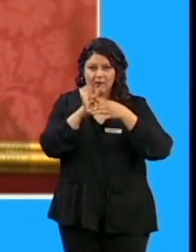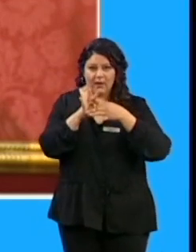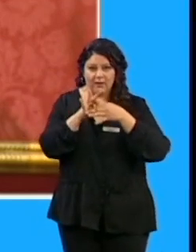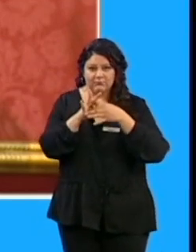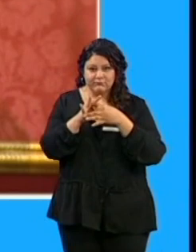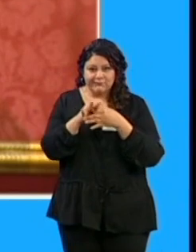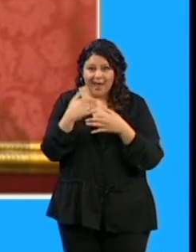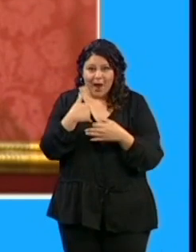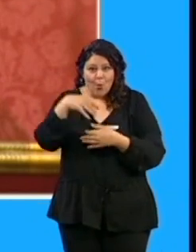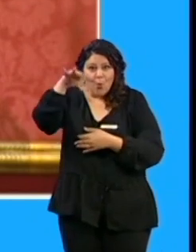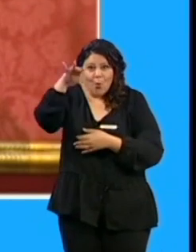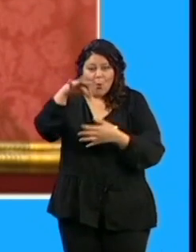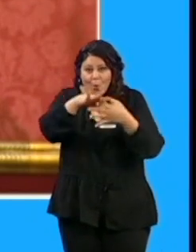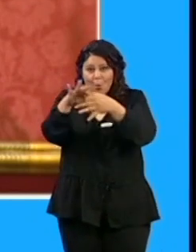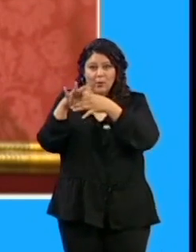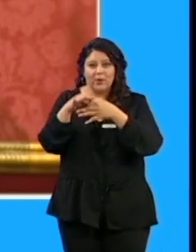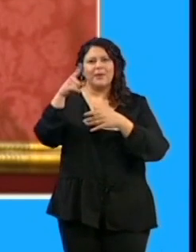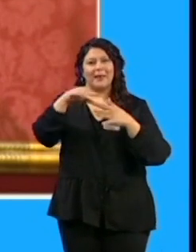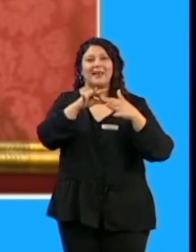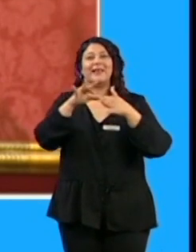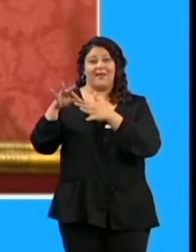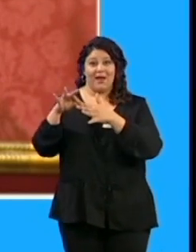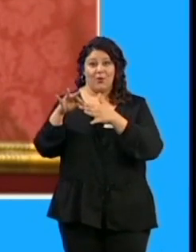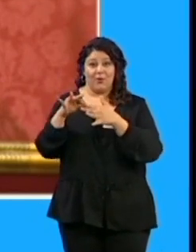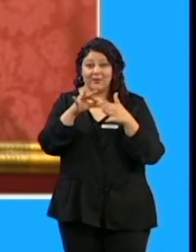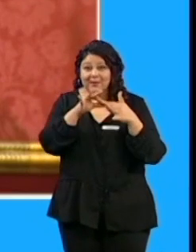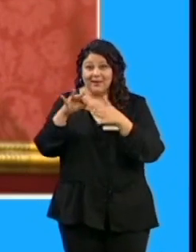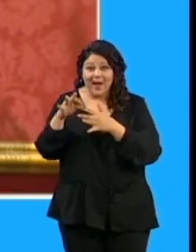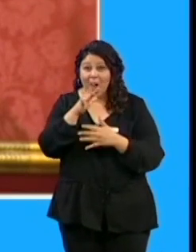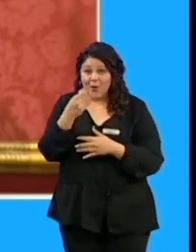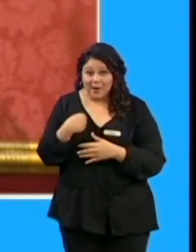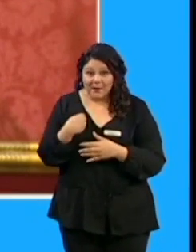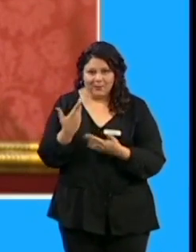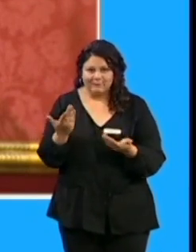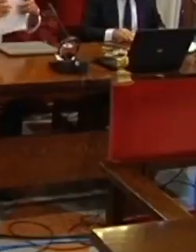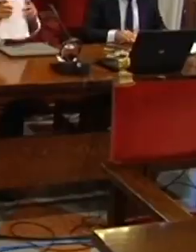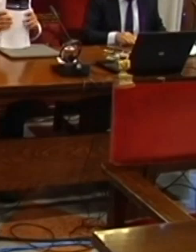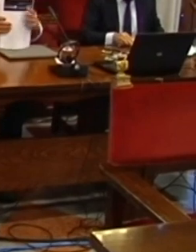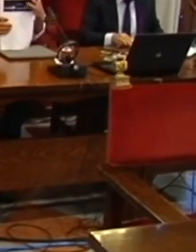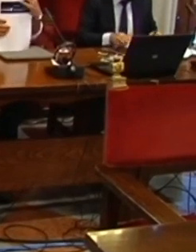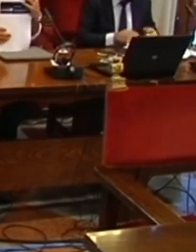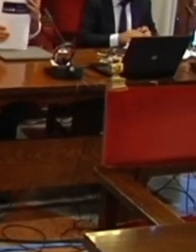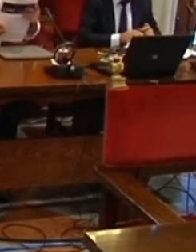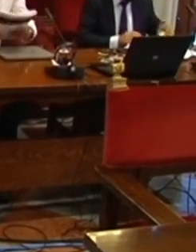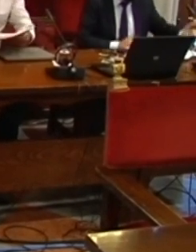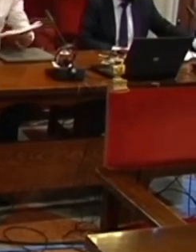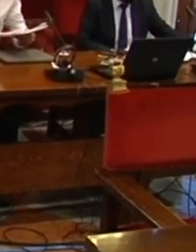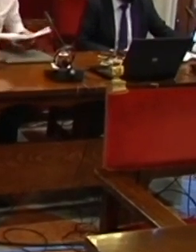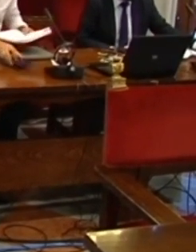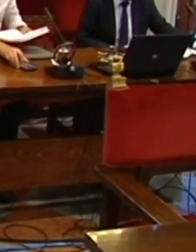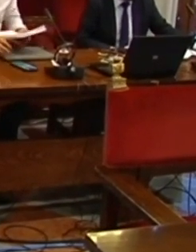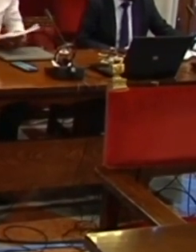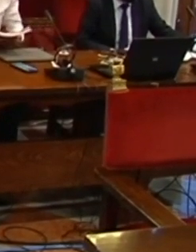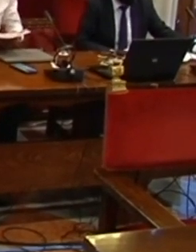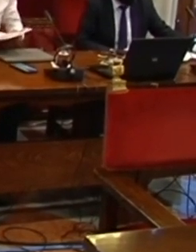cosa y liderazgo, un liderazgo que ahora mismo no existe. Algunas de las medidas del plan de choque social del PSOE son